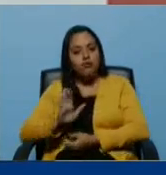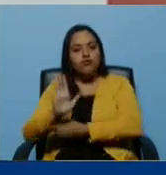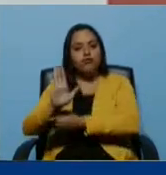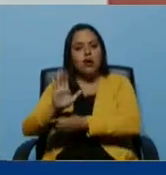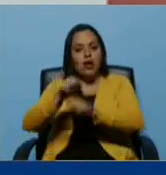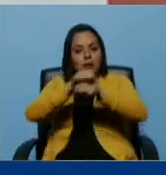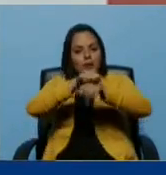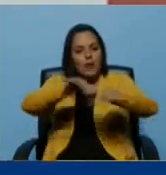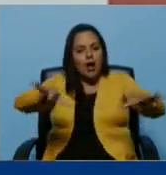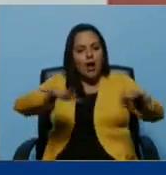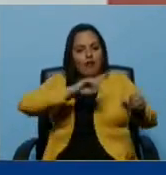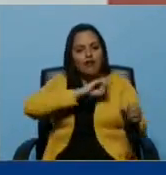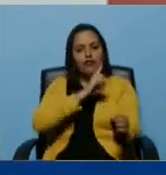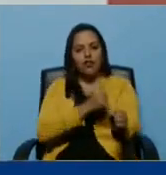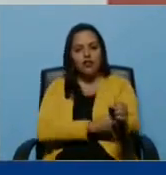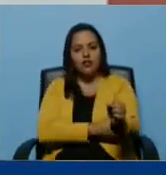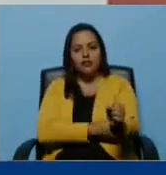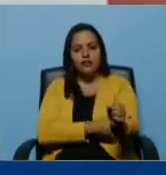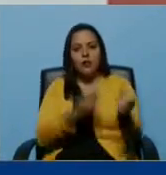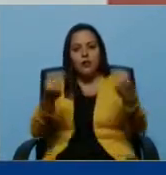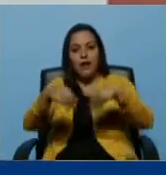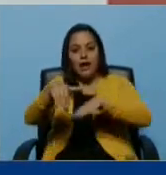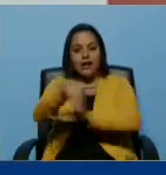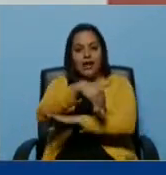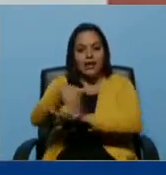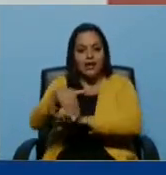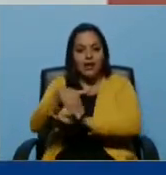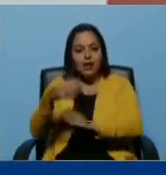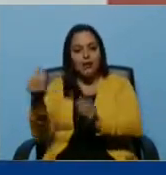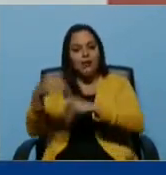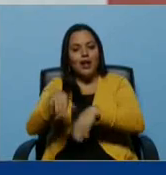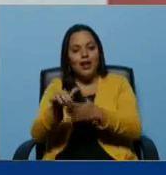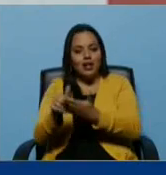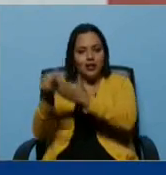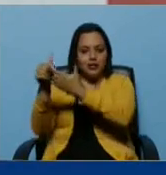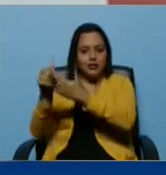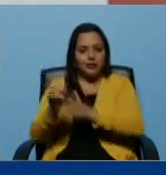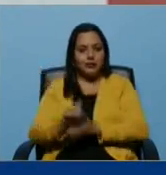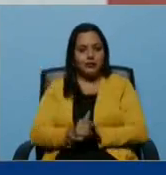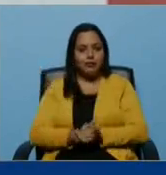expansión de fuerzas, más calle, más liderazgo.